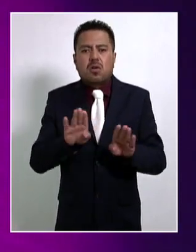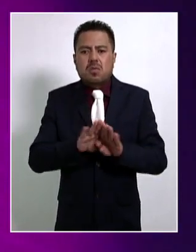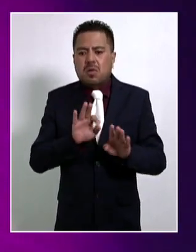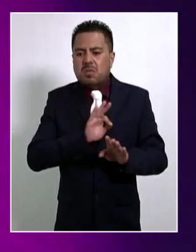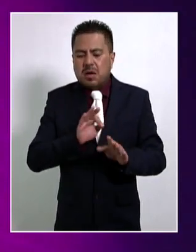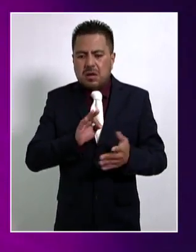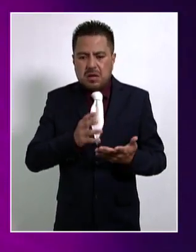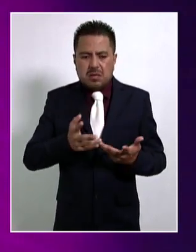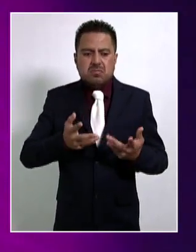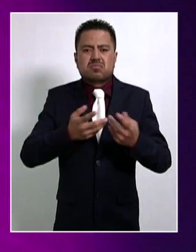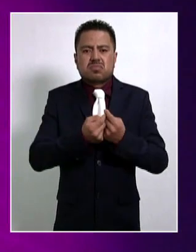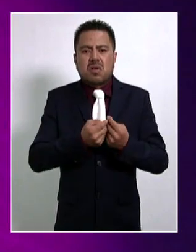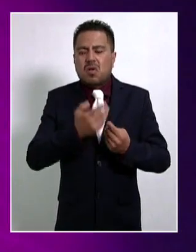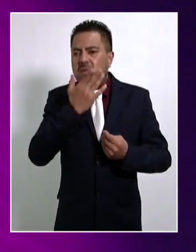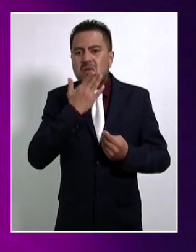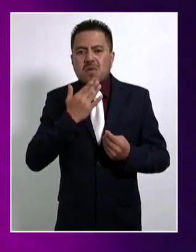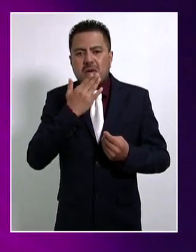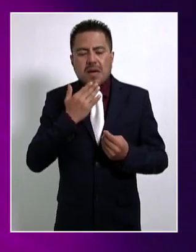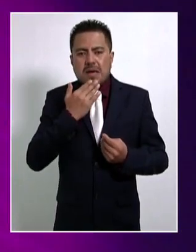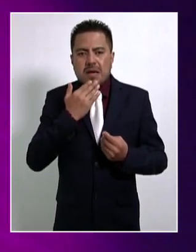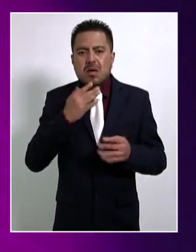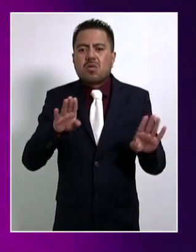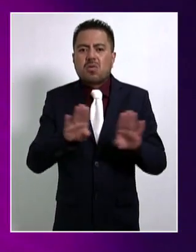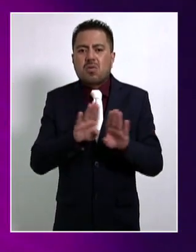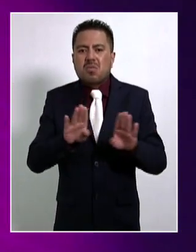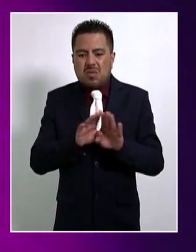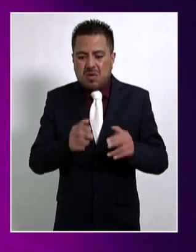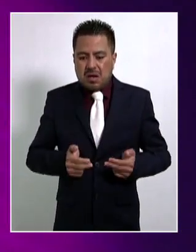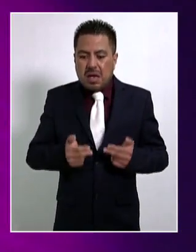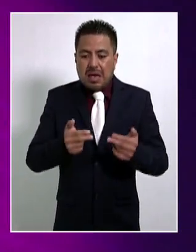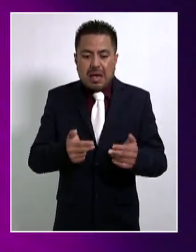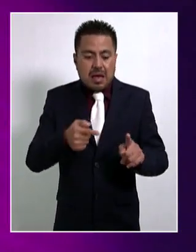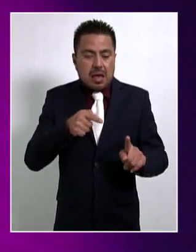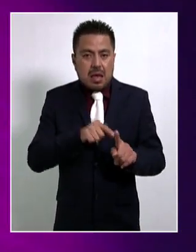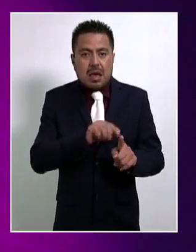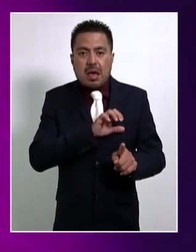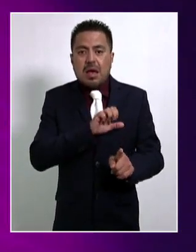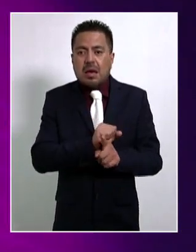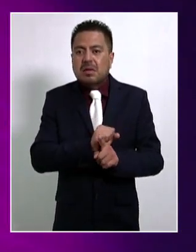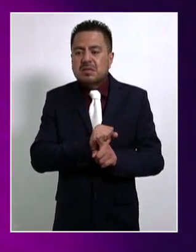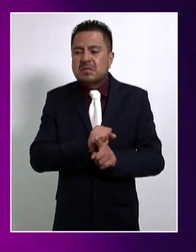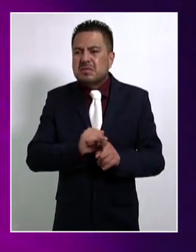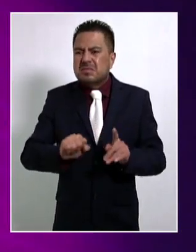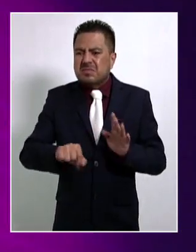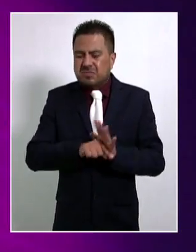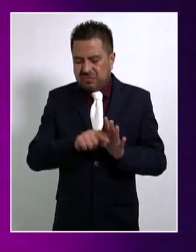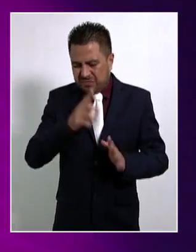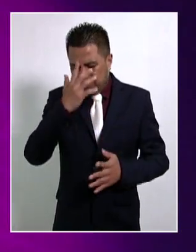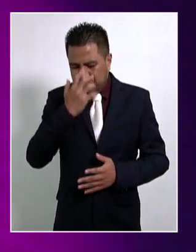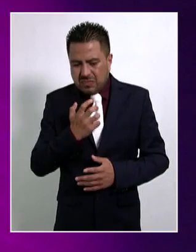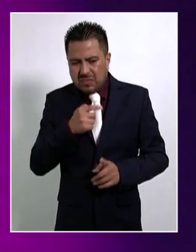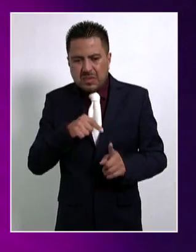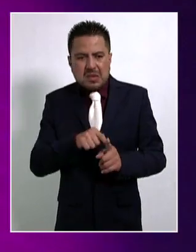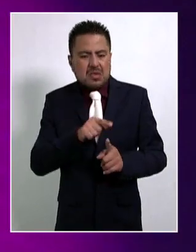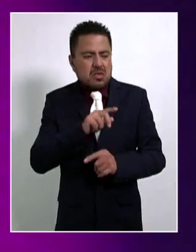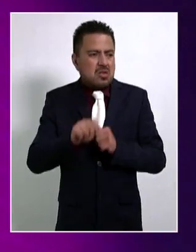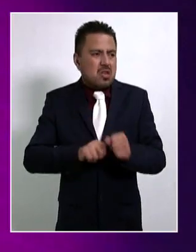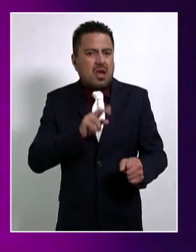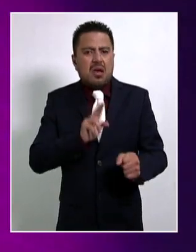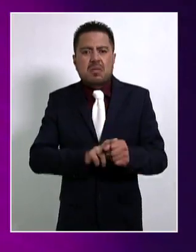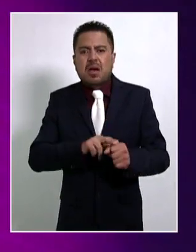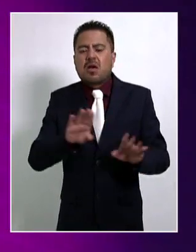generamos empatía donde no la hay, ¿no? Cómo generamos incluso indignación donde se ve normal,